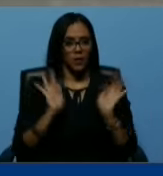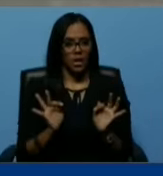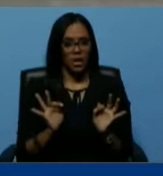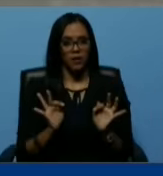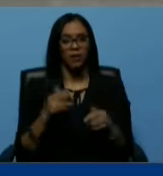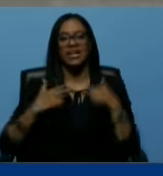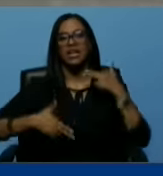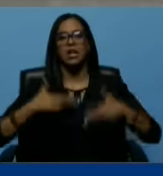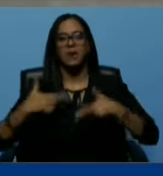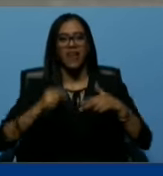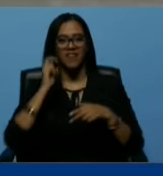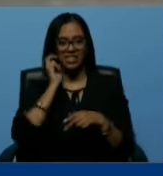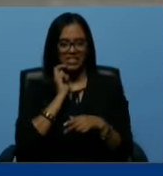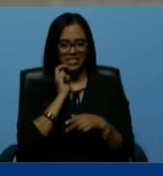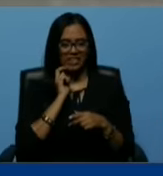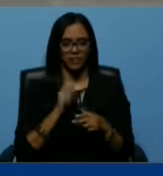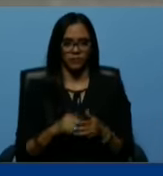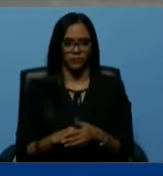criminal fascista.